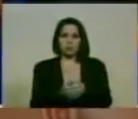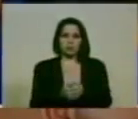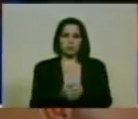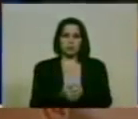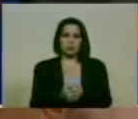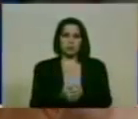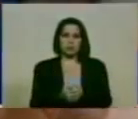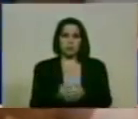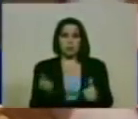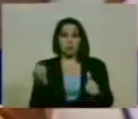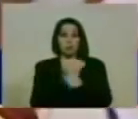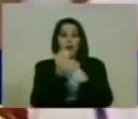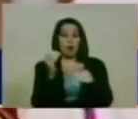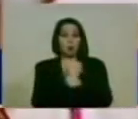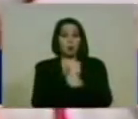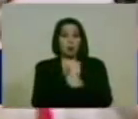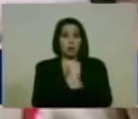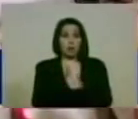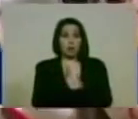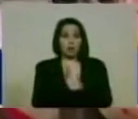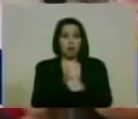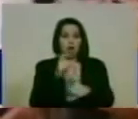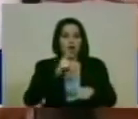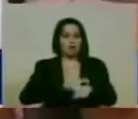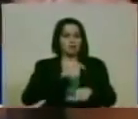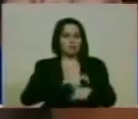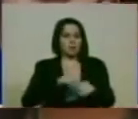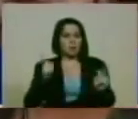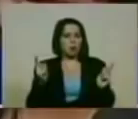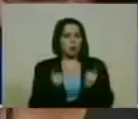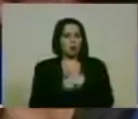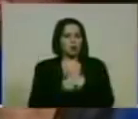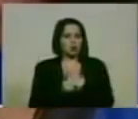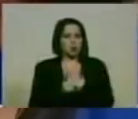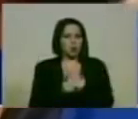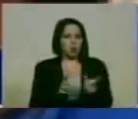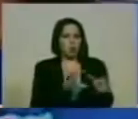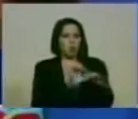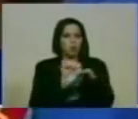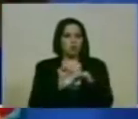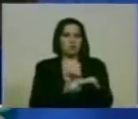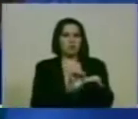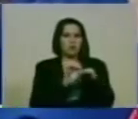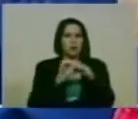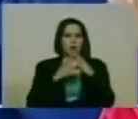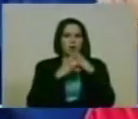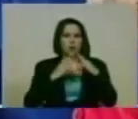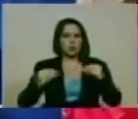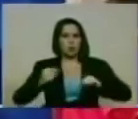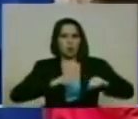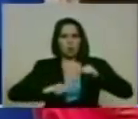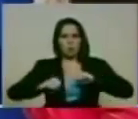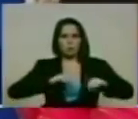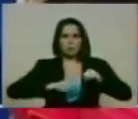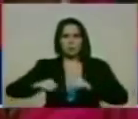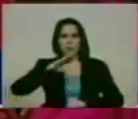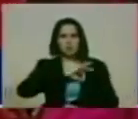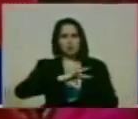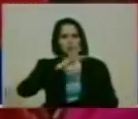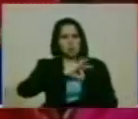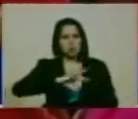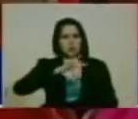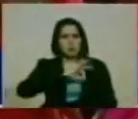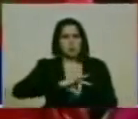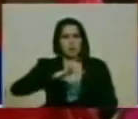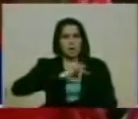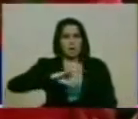para lograr a corto plazo unificar todos los movimientos sociales indígenas del